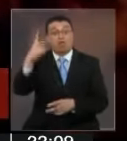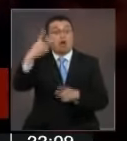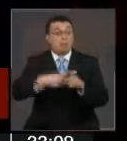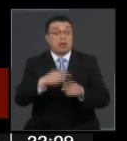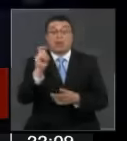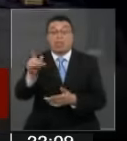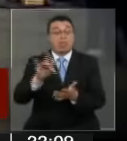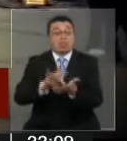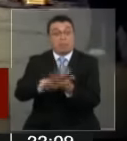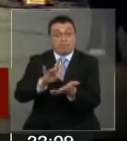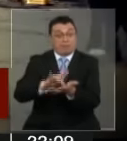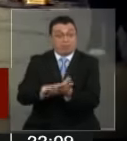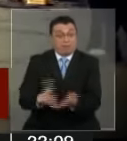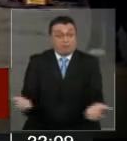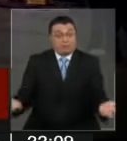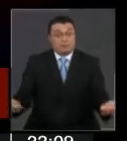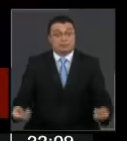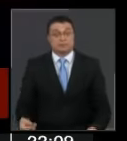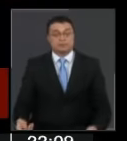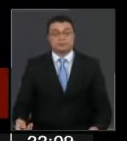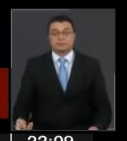bebiendo?